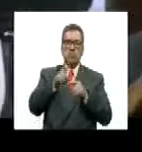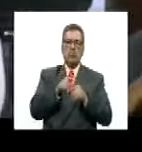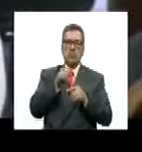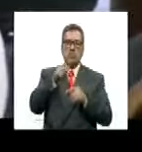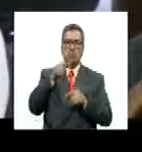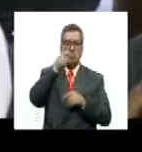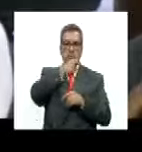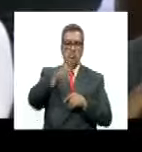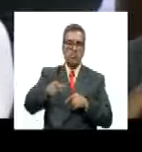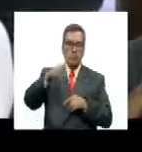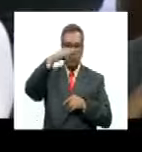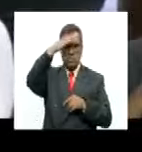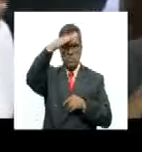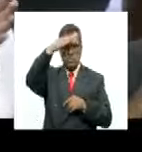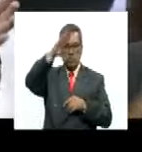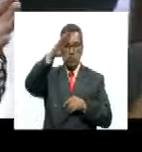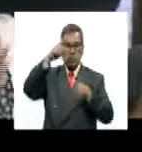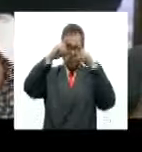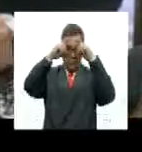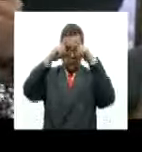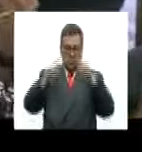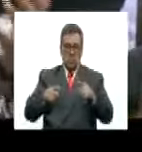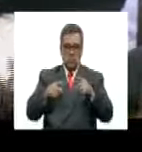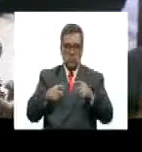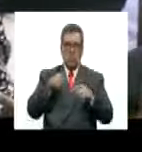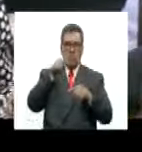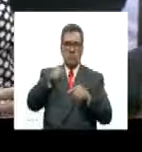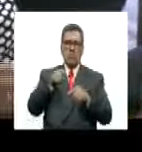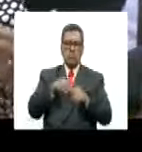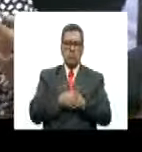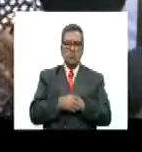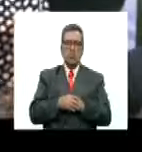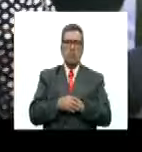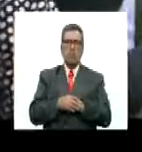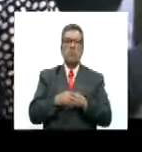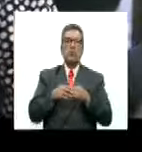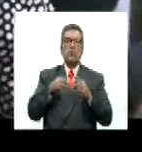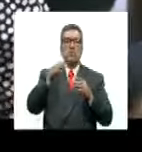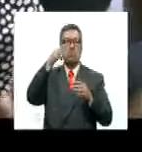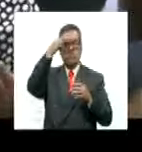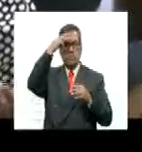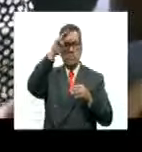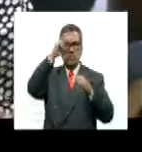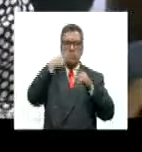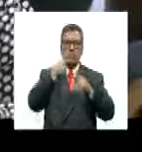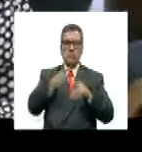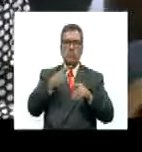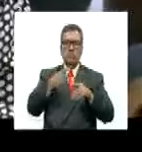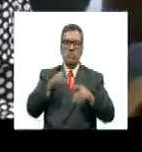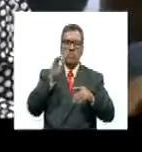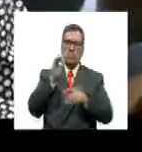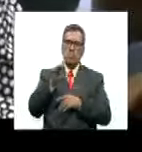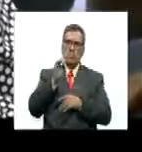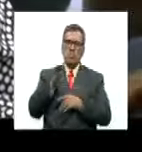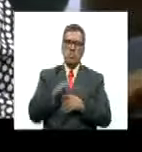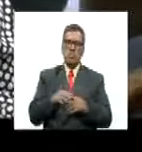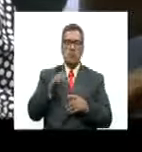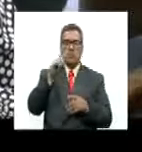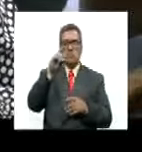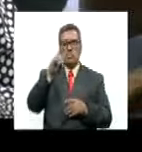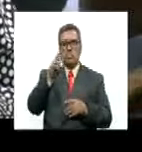el pueblo mexicano decidió elevar su voz y emanciparse. El grito de Dolores le